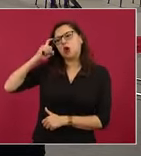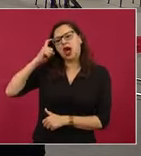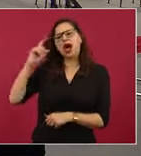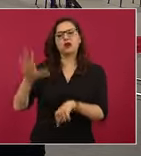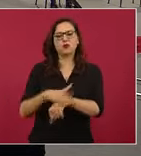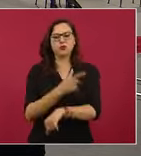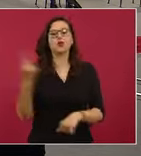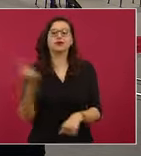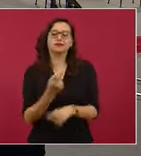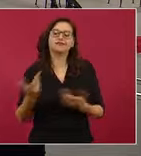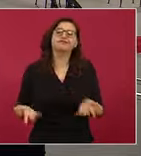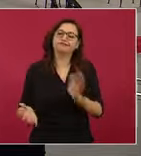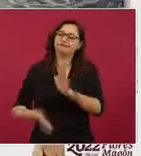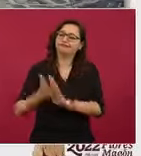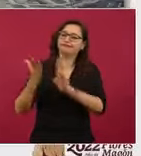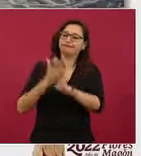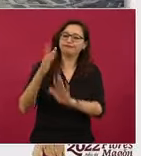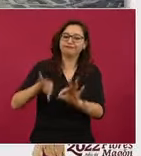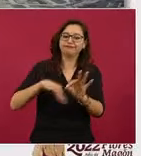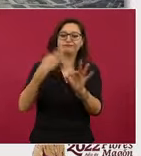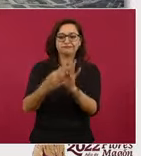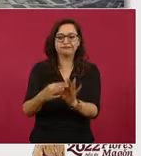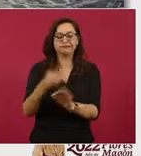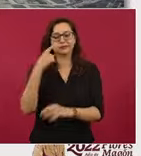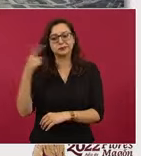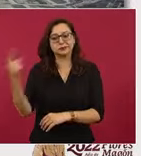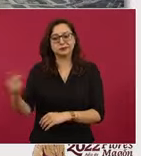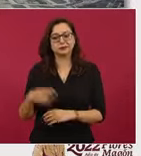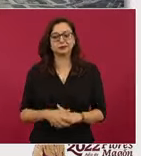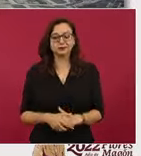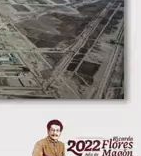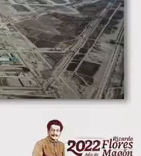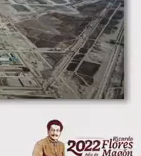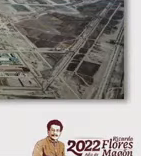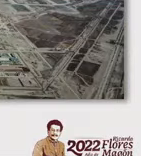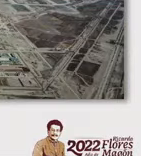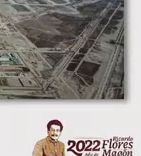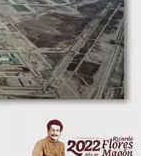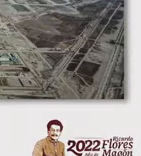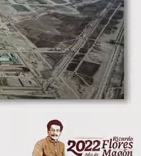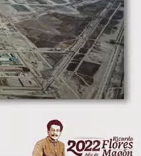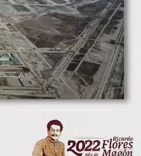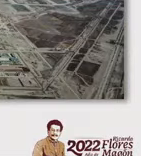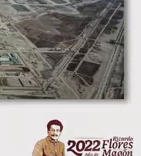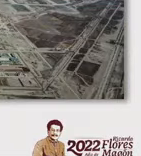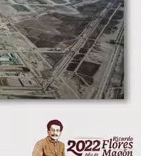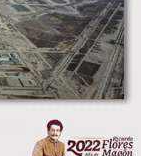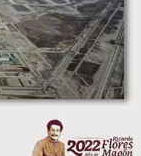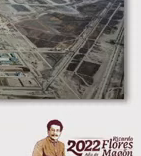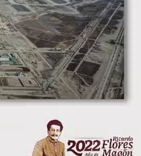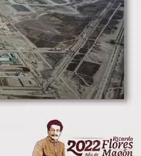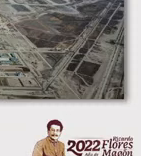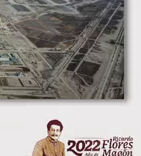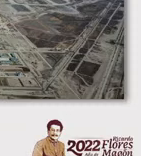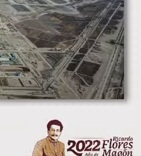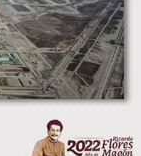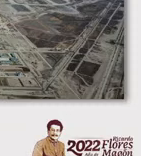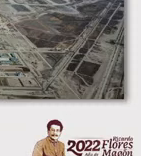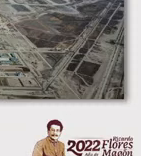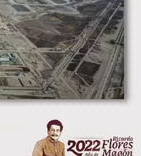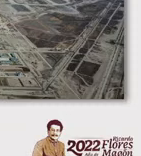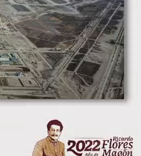y respaldo del pueblo. Pero no entienden que los tiempos cambiaron, que ahora las y los ciudadanos no creen